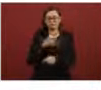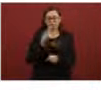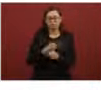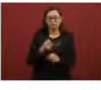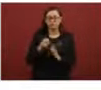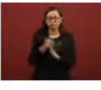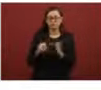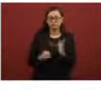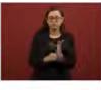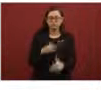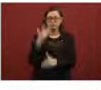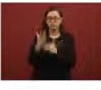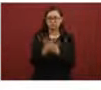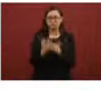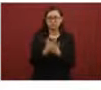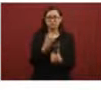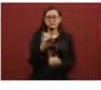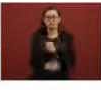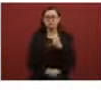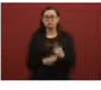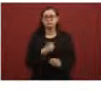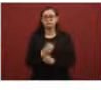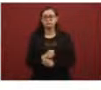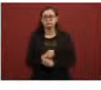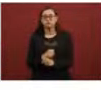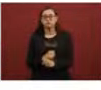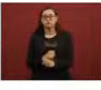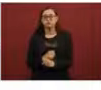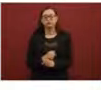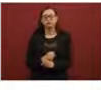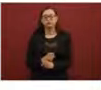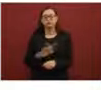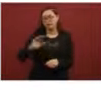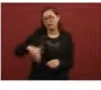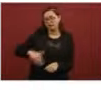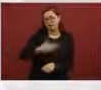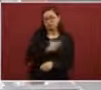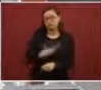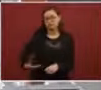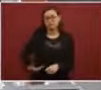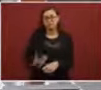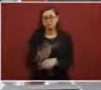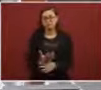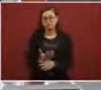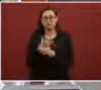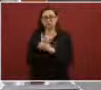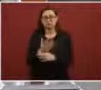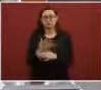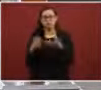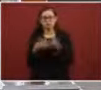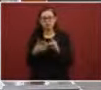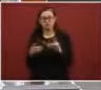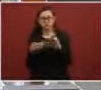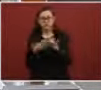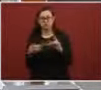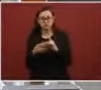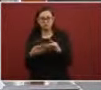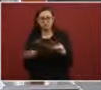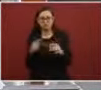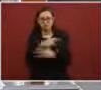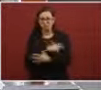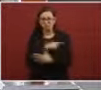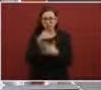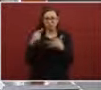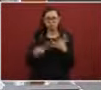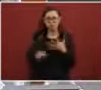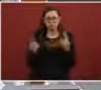y las del próximo año, han generado, como ya mencionó el presidente en su amplio y muy fino marco de referencia